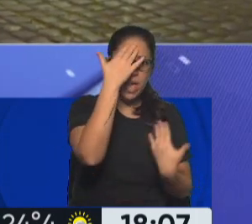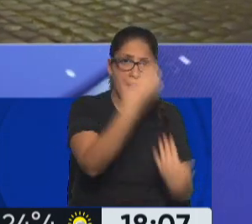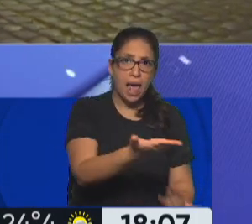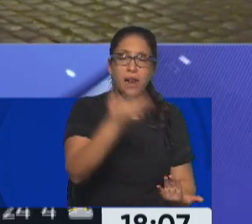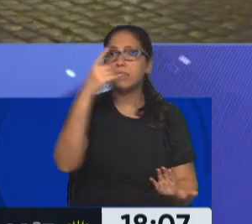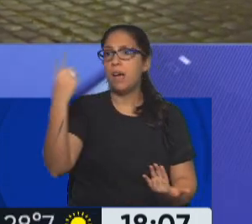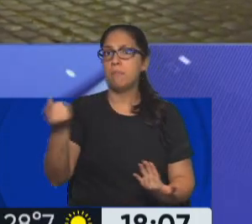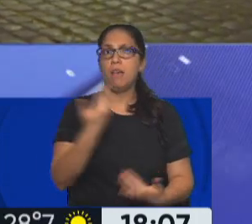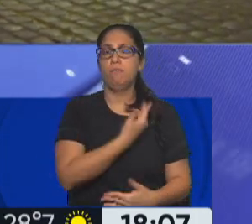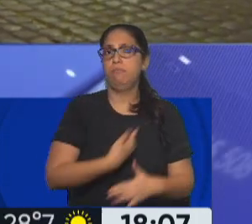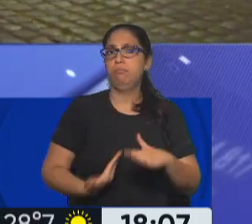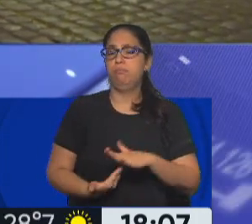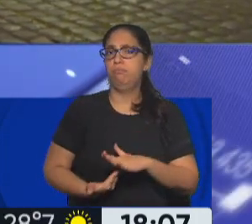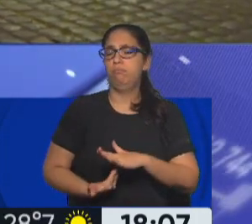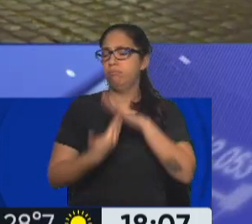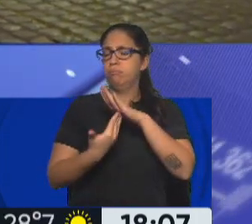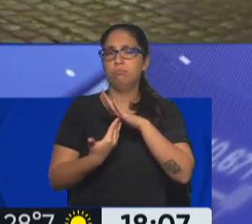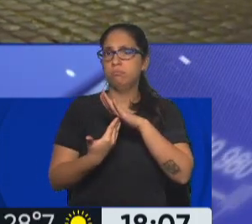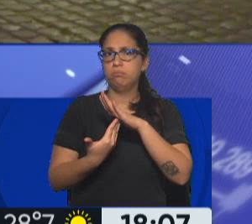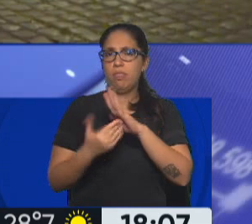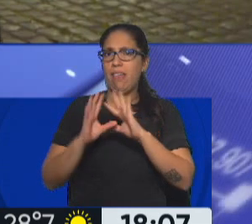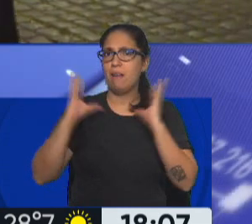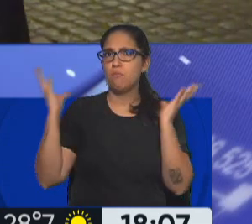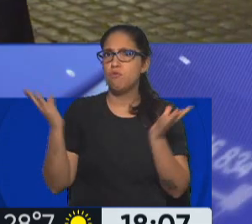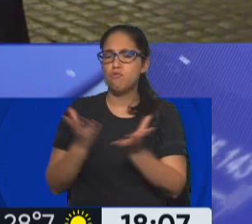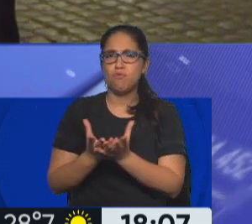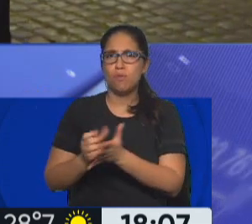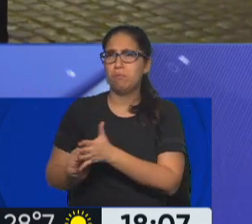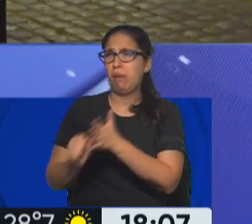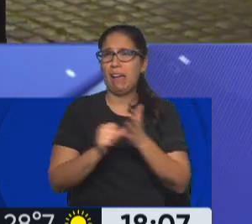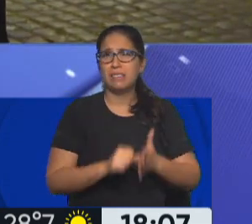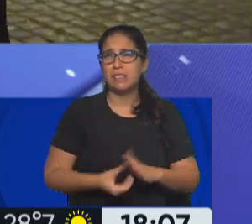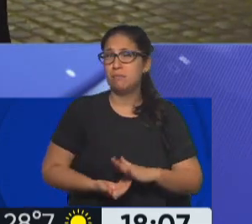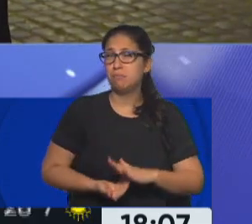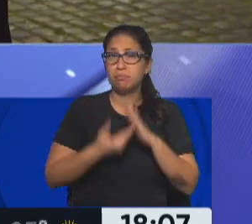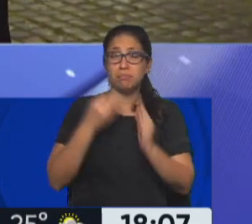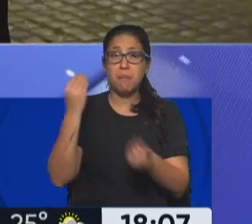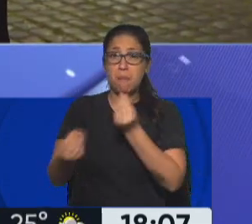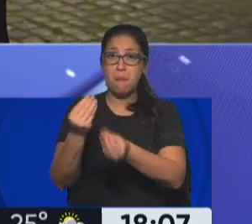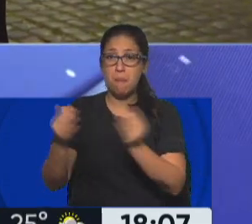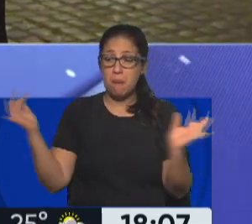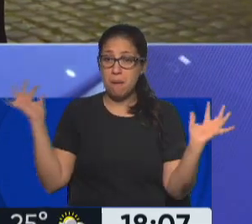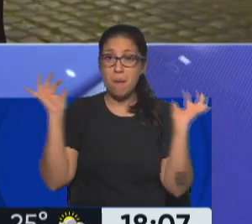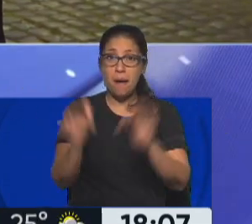De mandatarios, de incluso de los países más desarrollados, potencias del mundo.